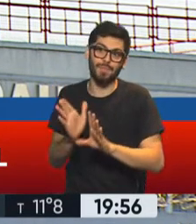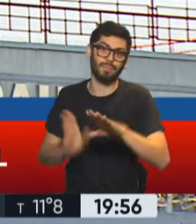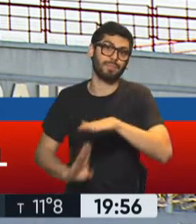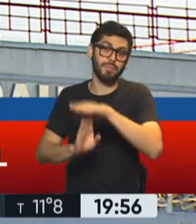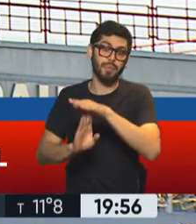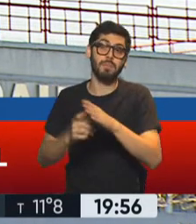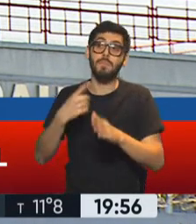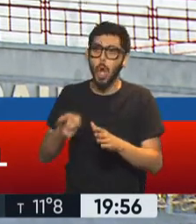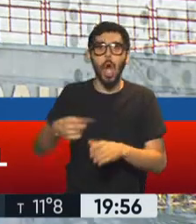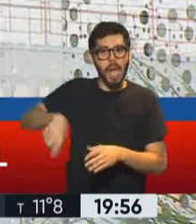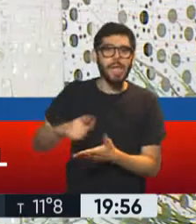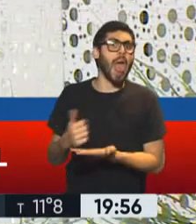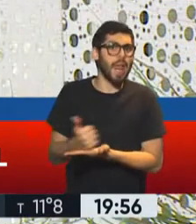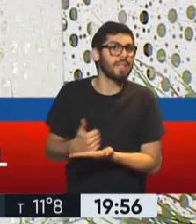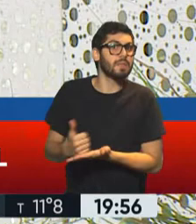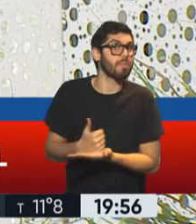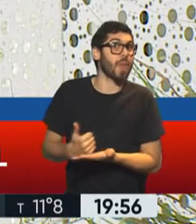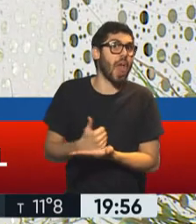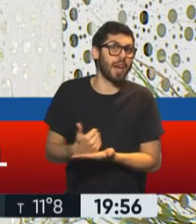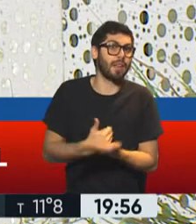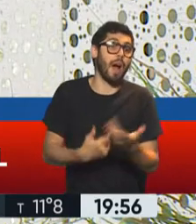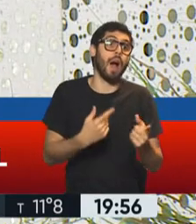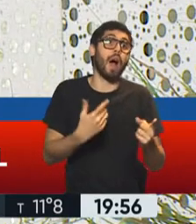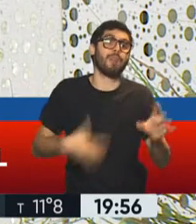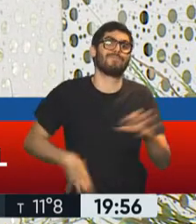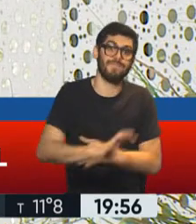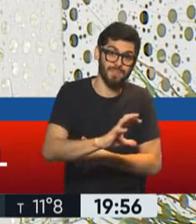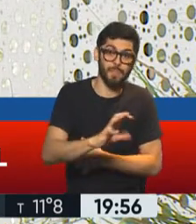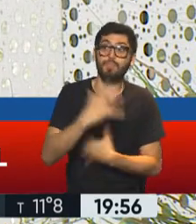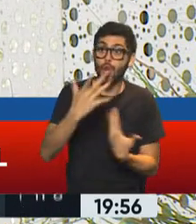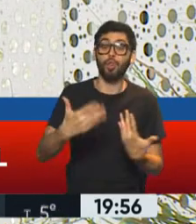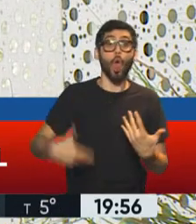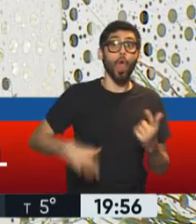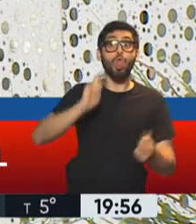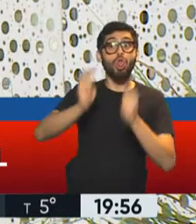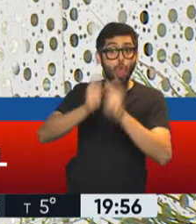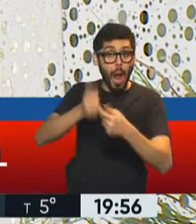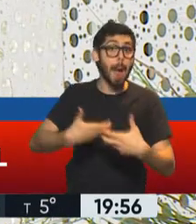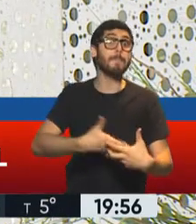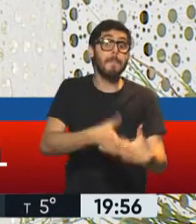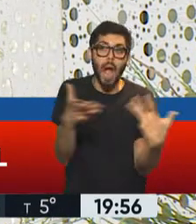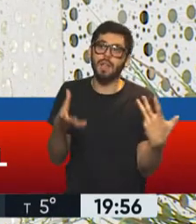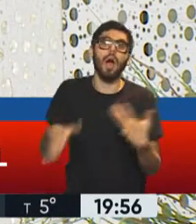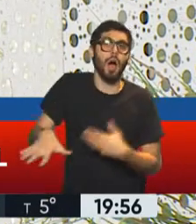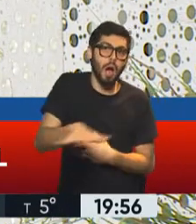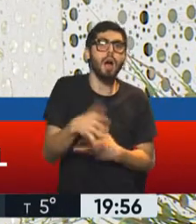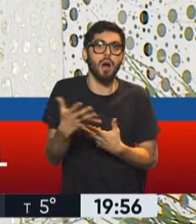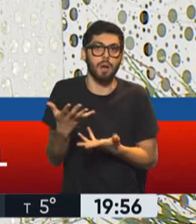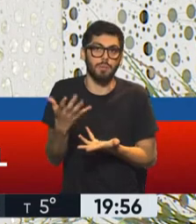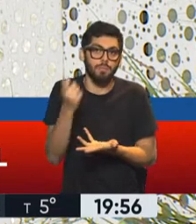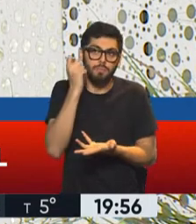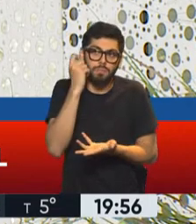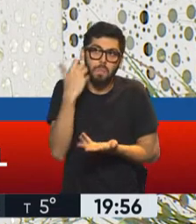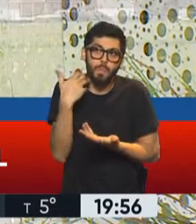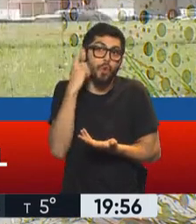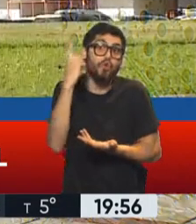pero esperan para trasplantarse. Entonces, a mayor donación, mayor posibilidad de que estos chicos puedan acceder a un